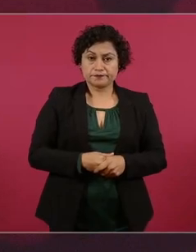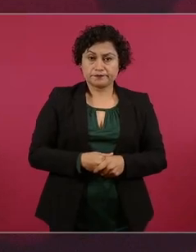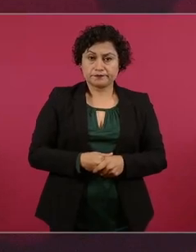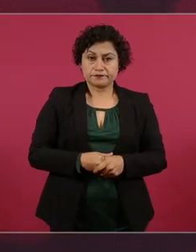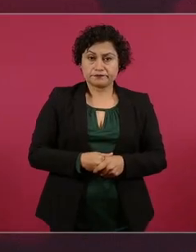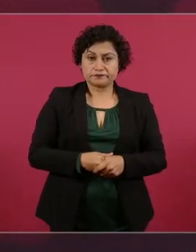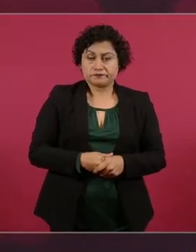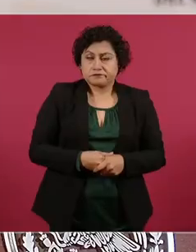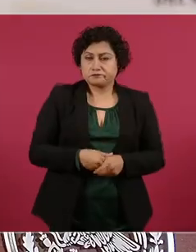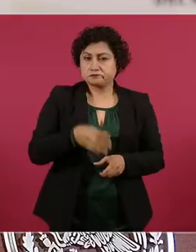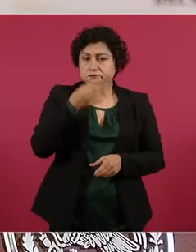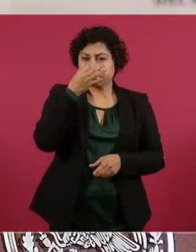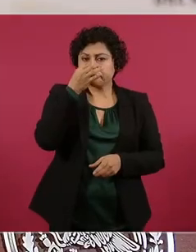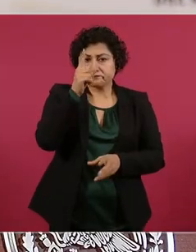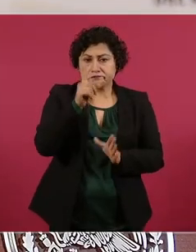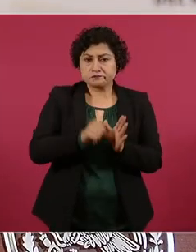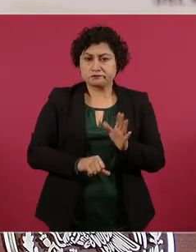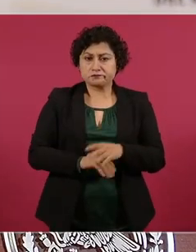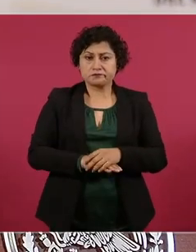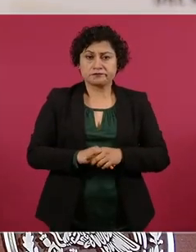¿Un mes?